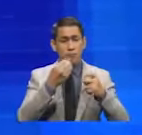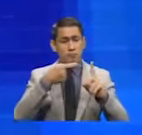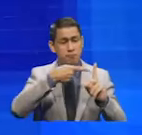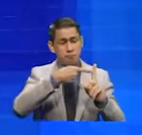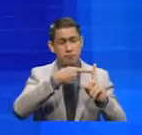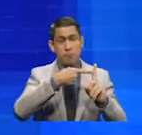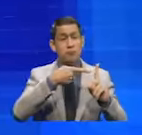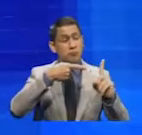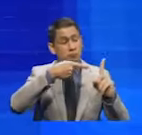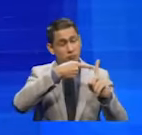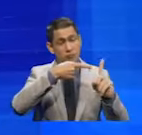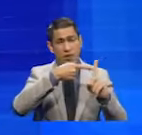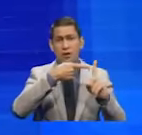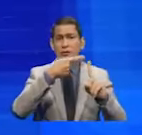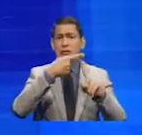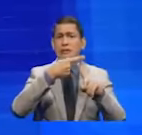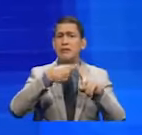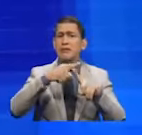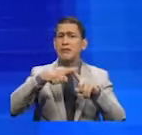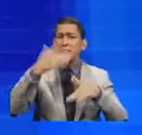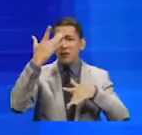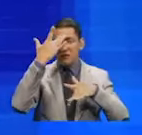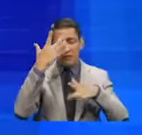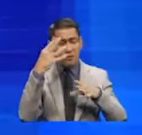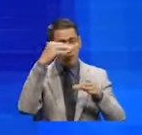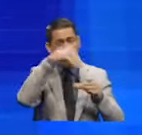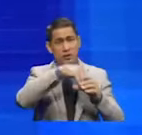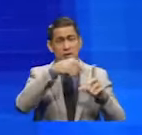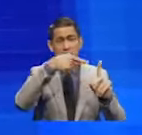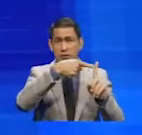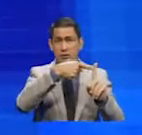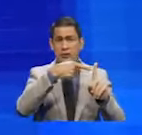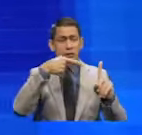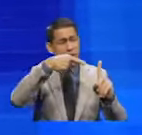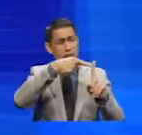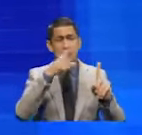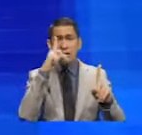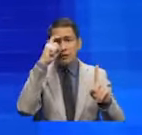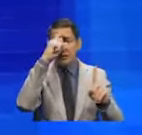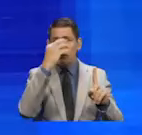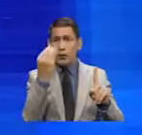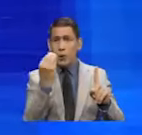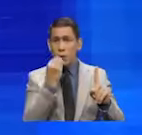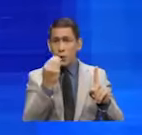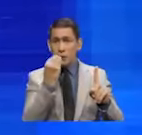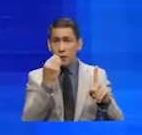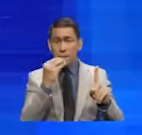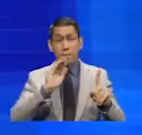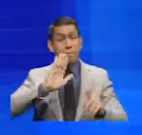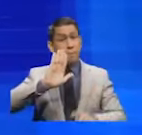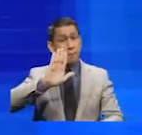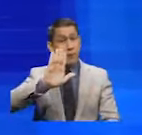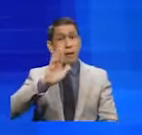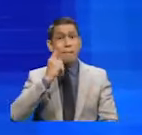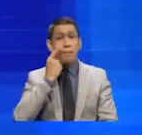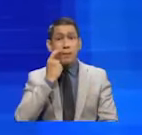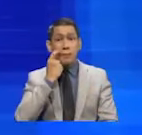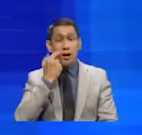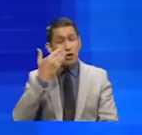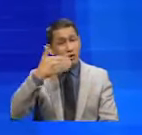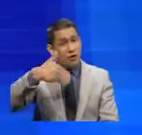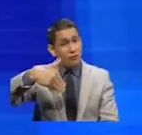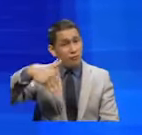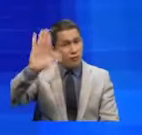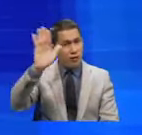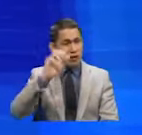microcefalia, epilepsia y se alimenta por un botón gástrico. El padre les abandonó cuando supo de la